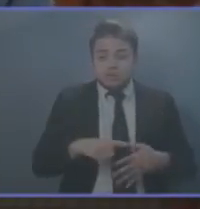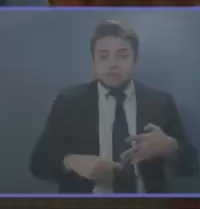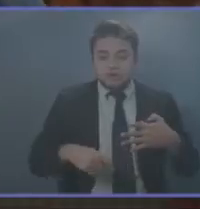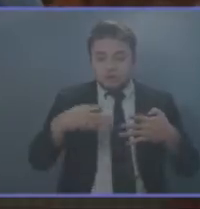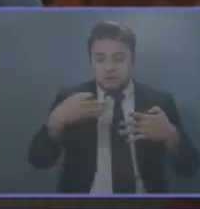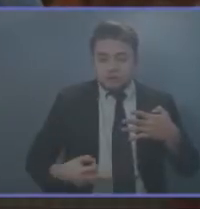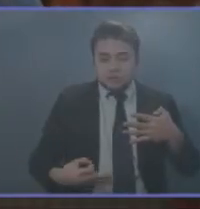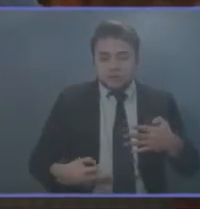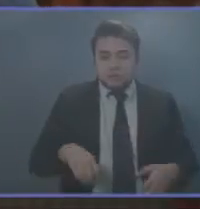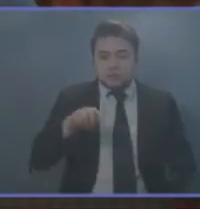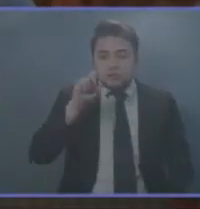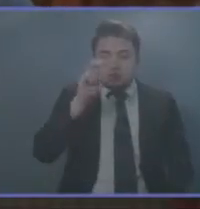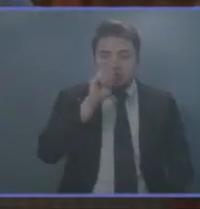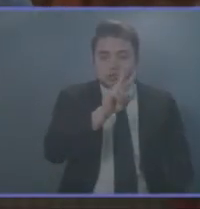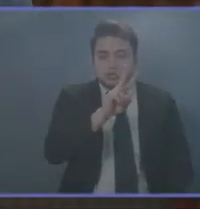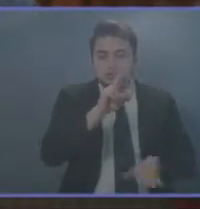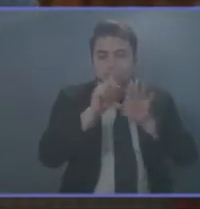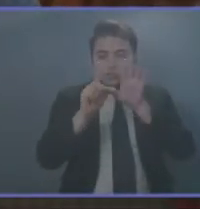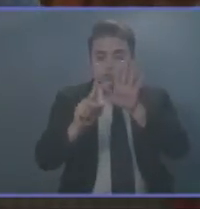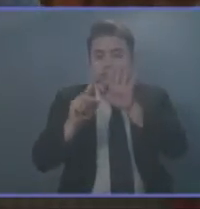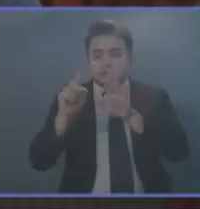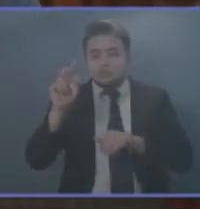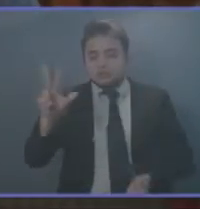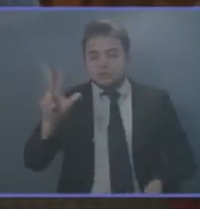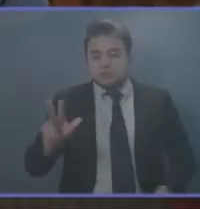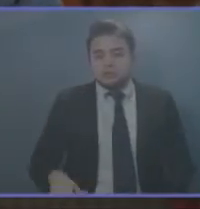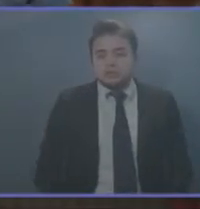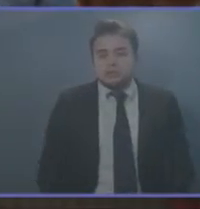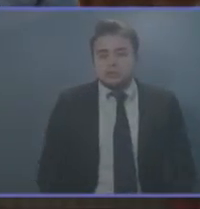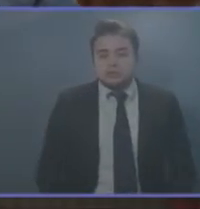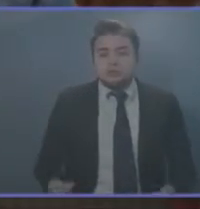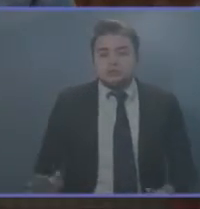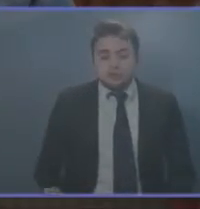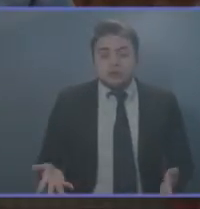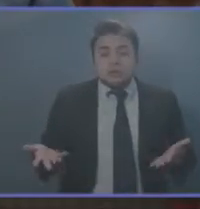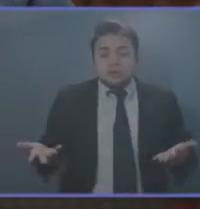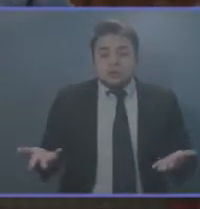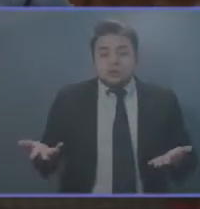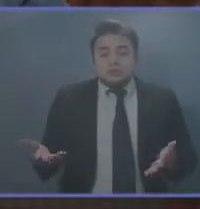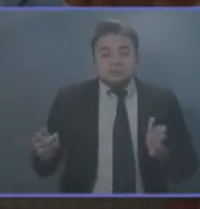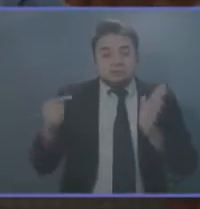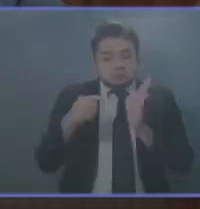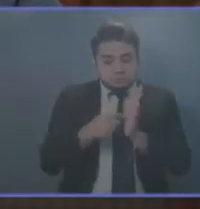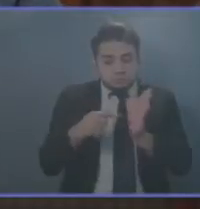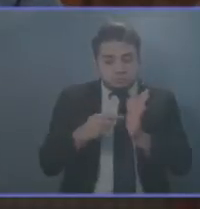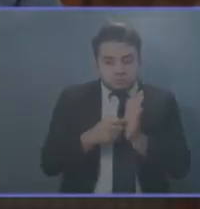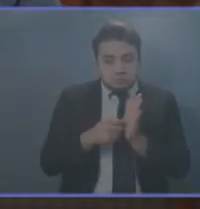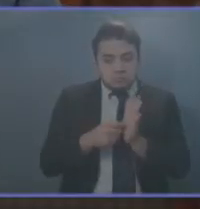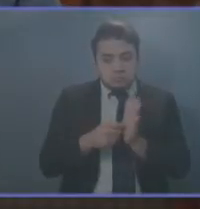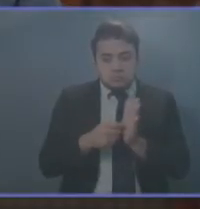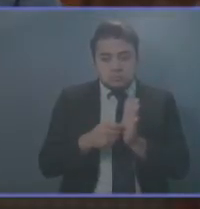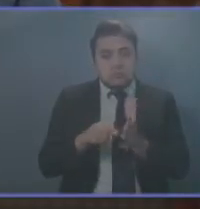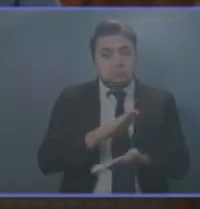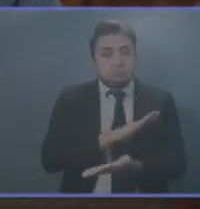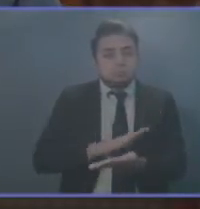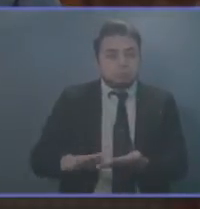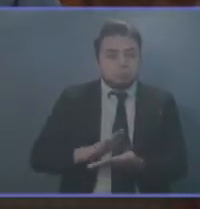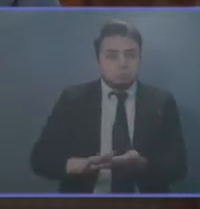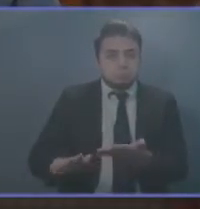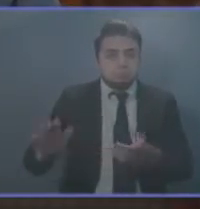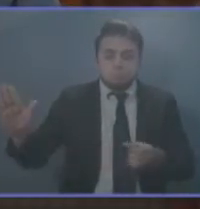y poder ponerse de acuerdo y cancelar pues sus deudas. La verdad,